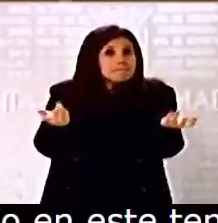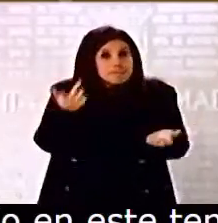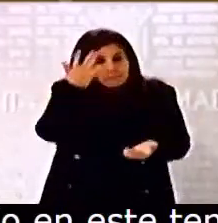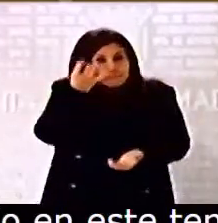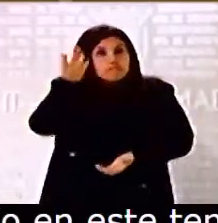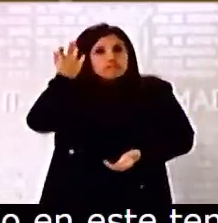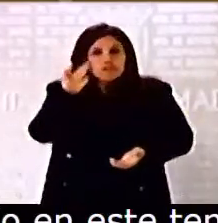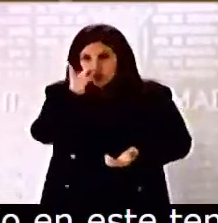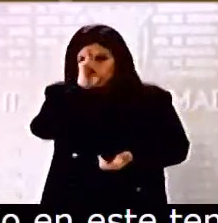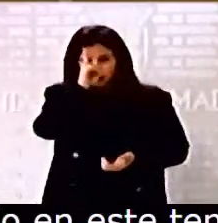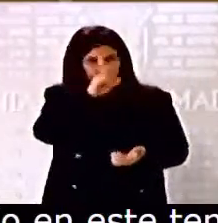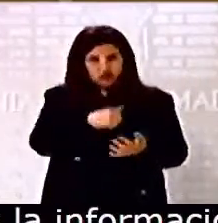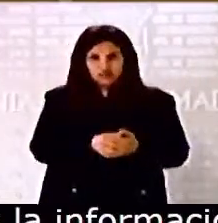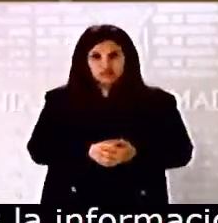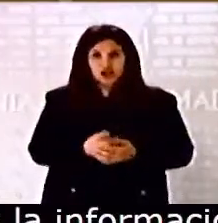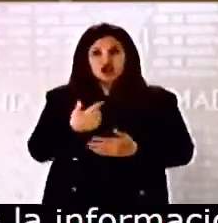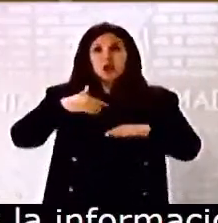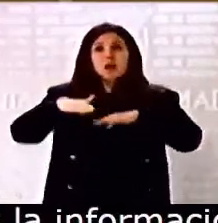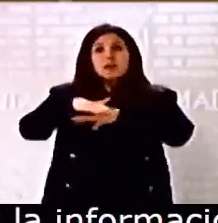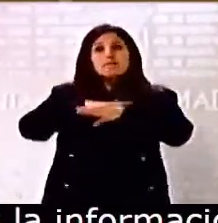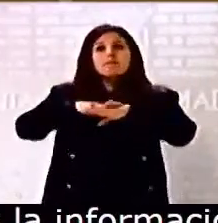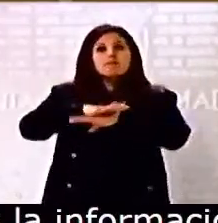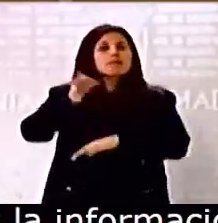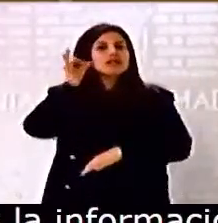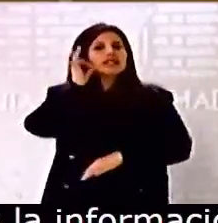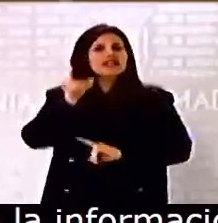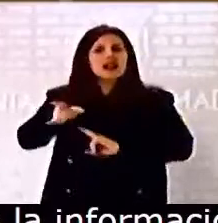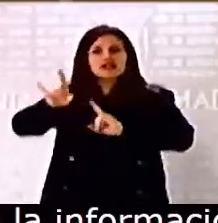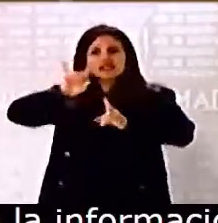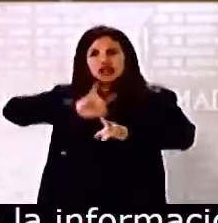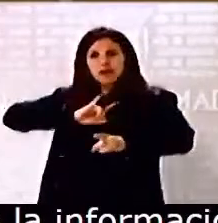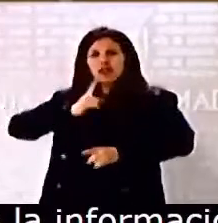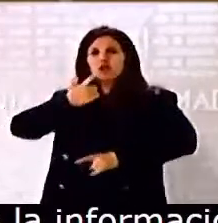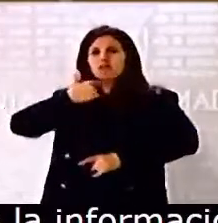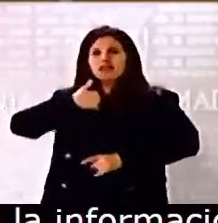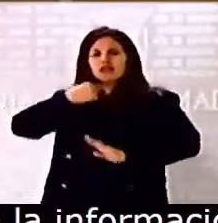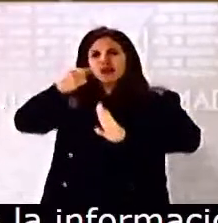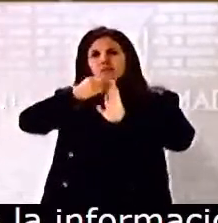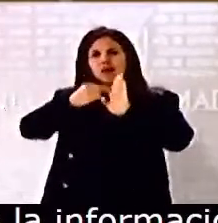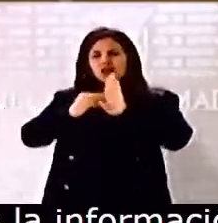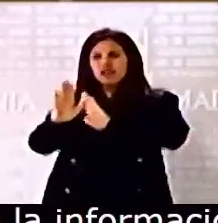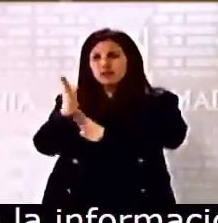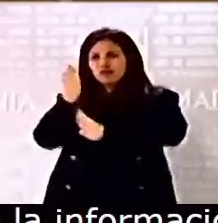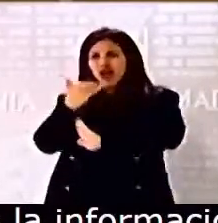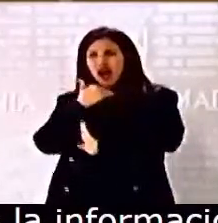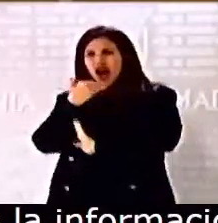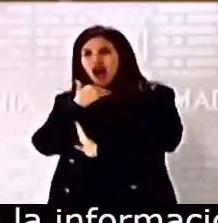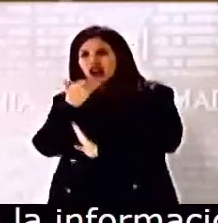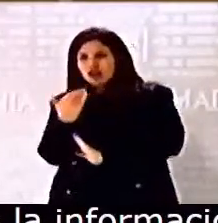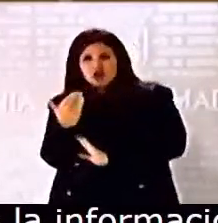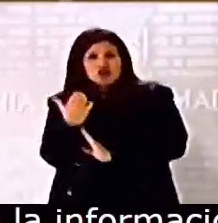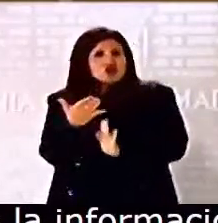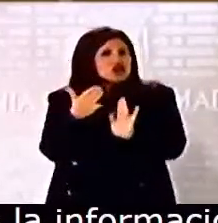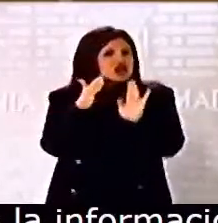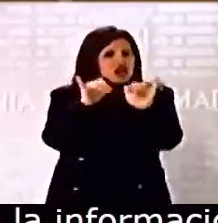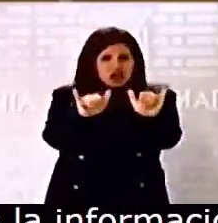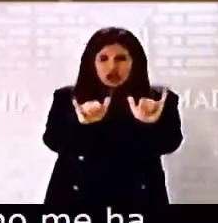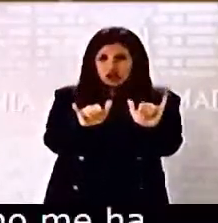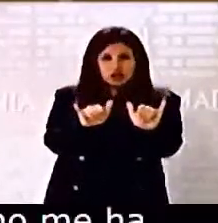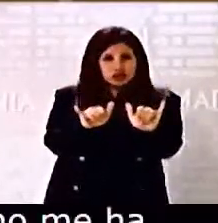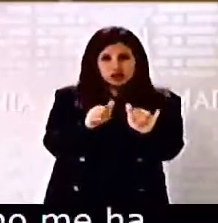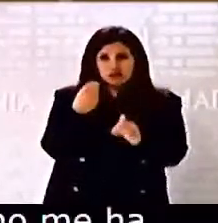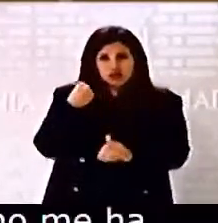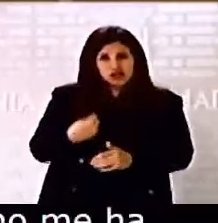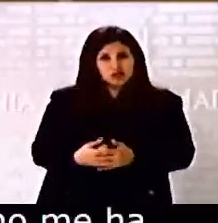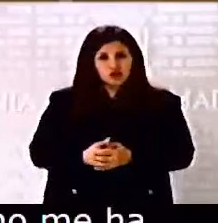me ha llamado planteándome ni una sola medida antes del Pleno del Consejo Interterritorial del